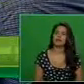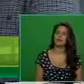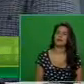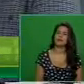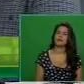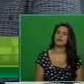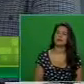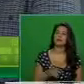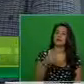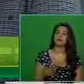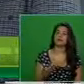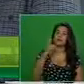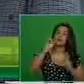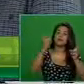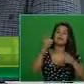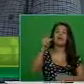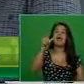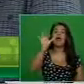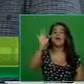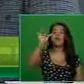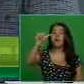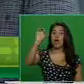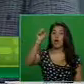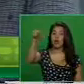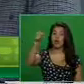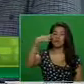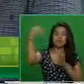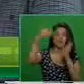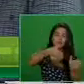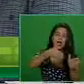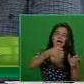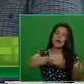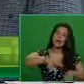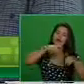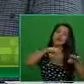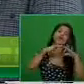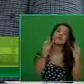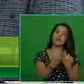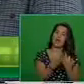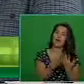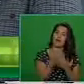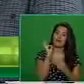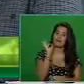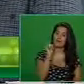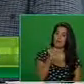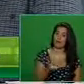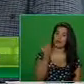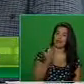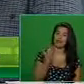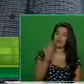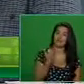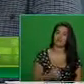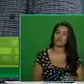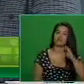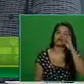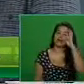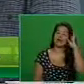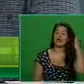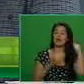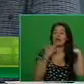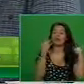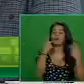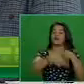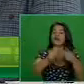que hasta la FAO le declara un año a la agricultura familiar, ¿no? La producción de alimentos en el mundo y